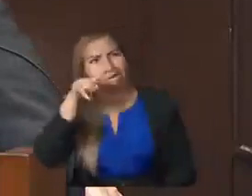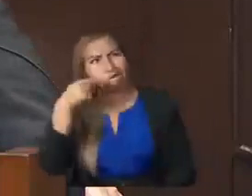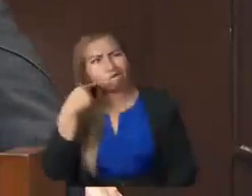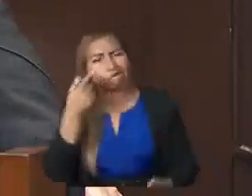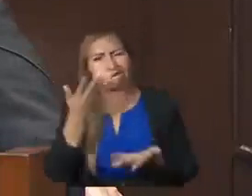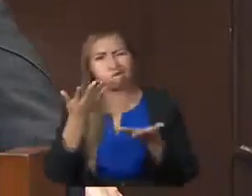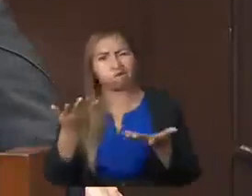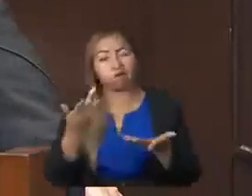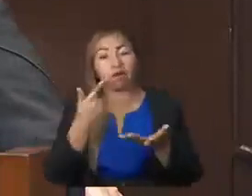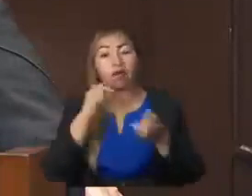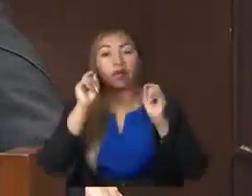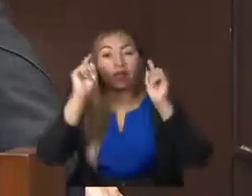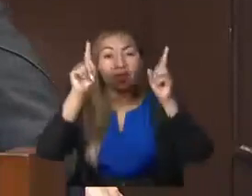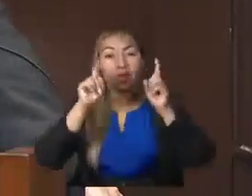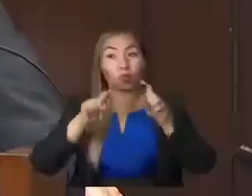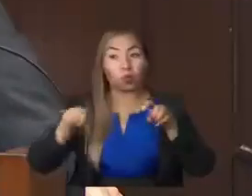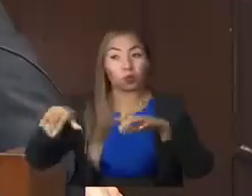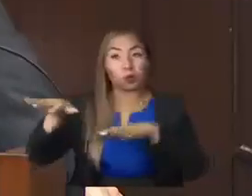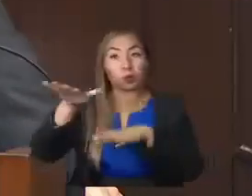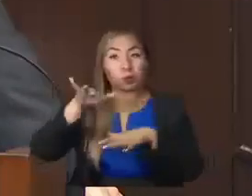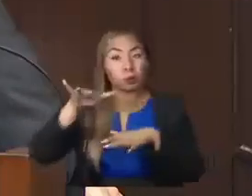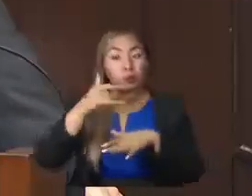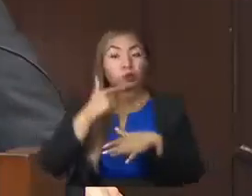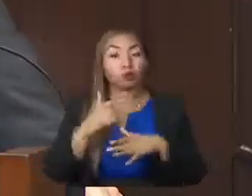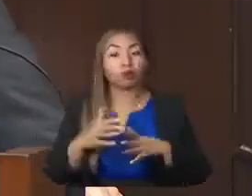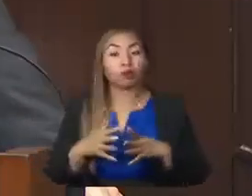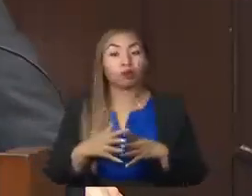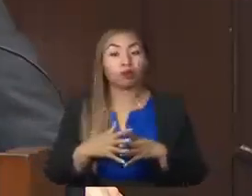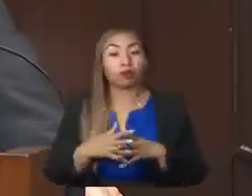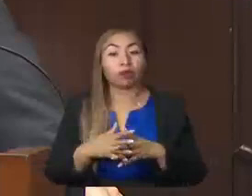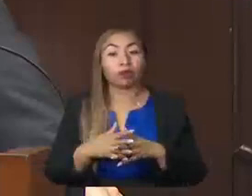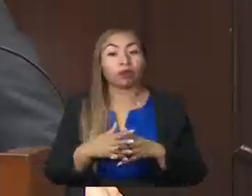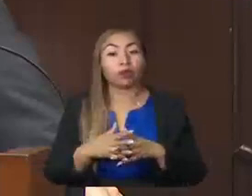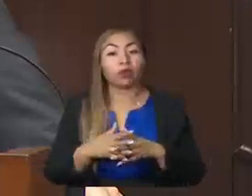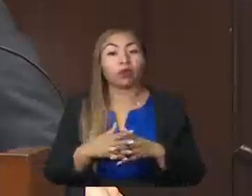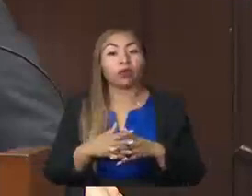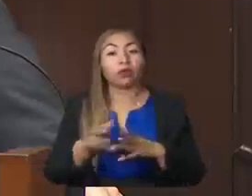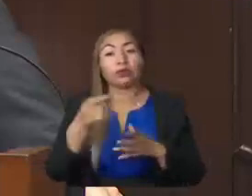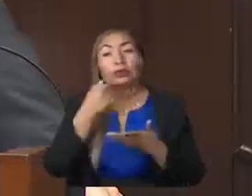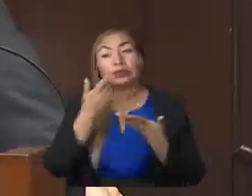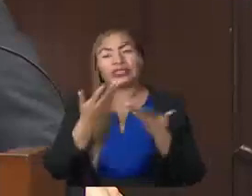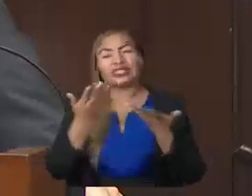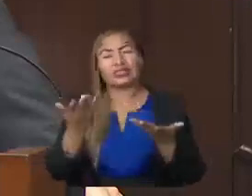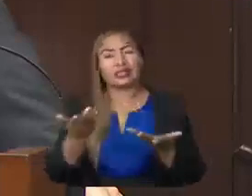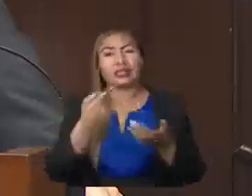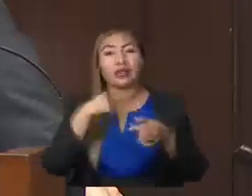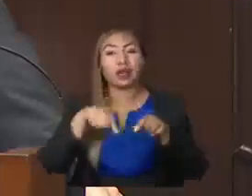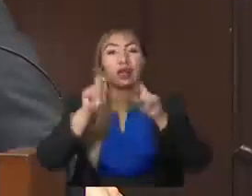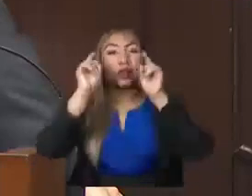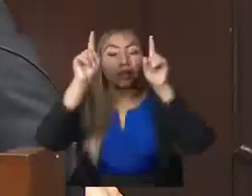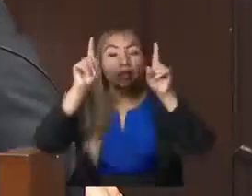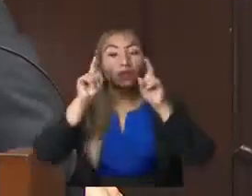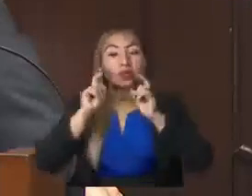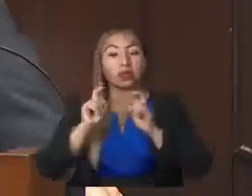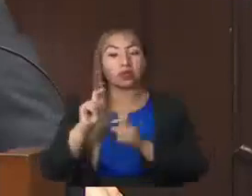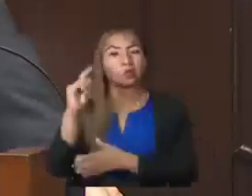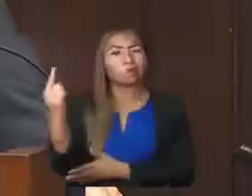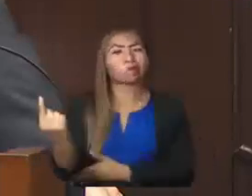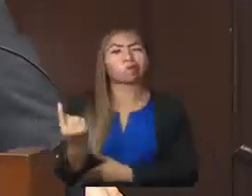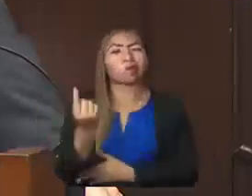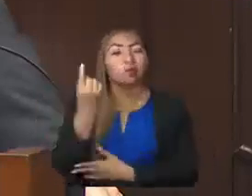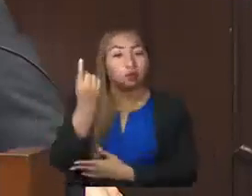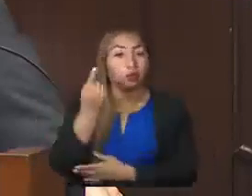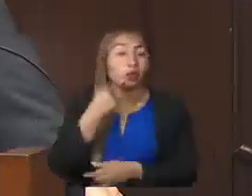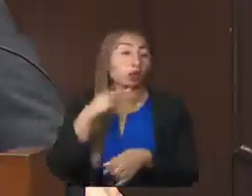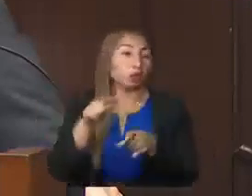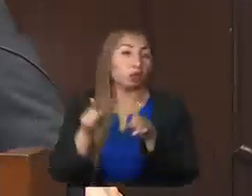especialmente la educación pública, siendo paradójicamente la educación el único